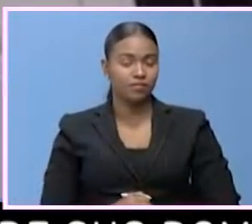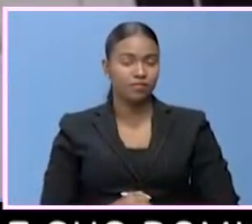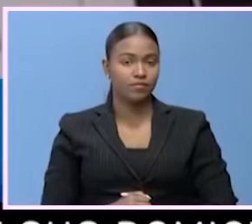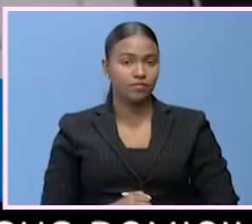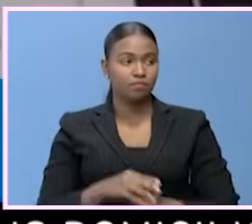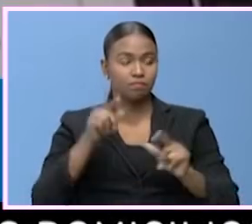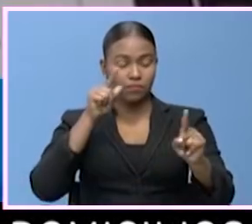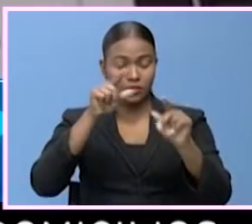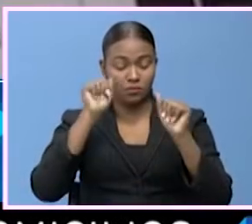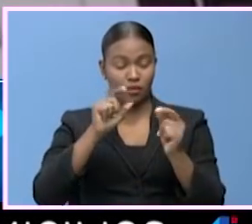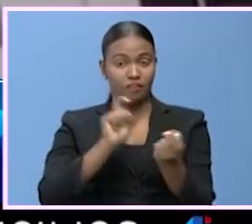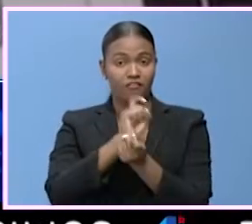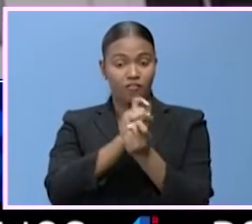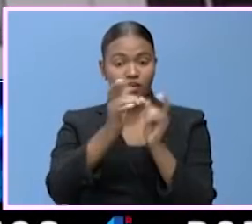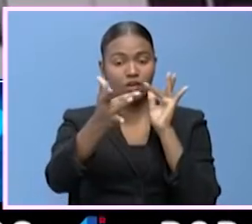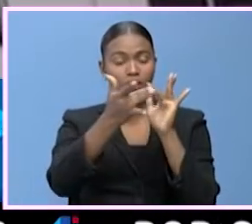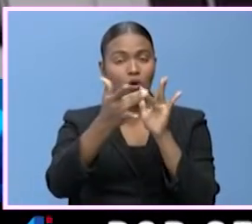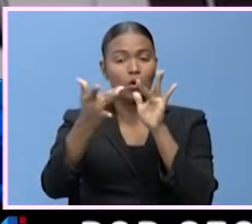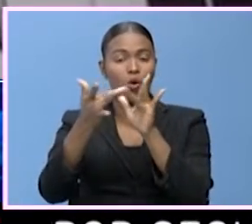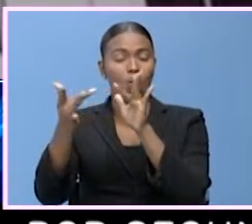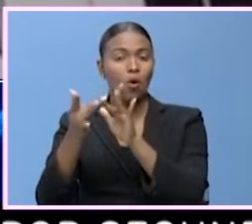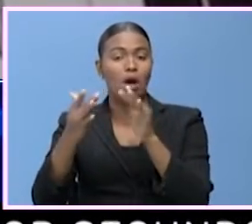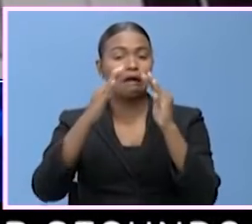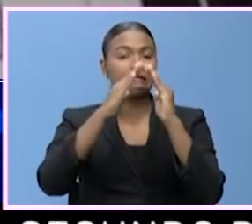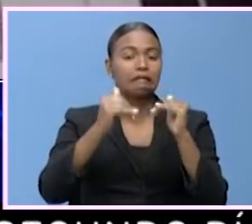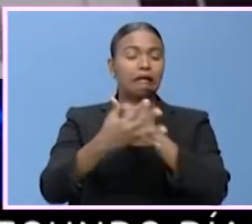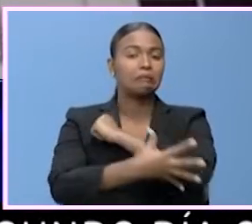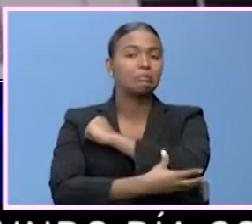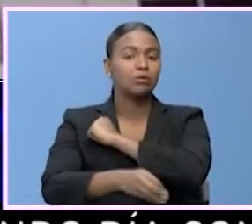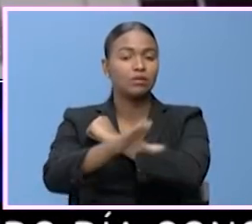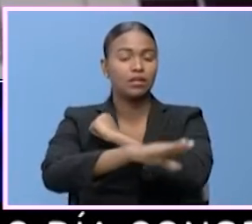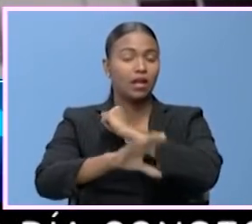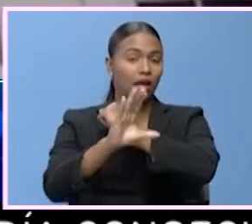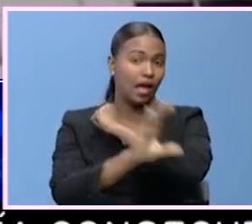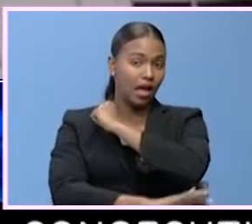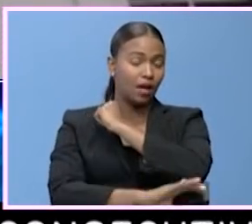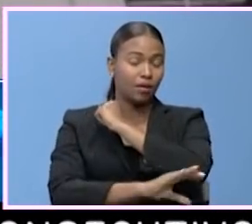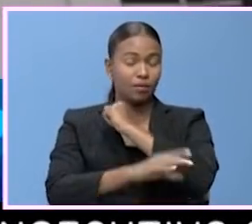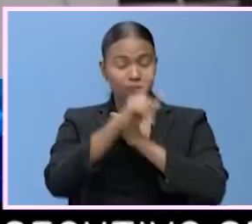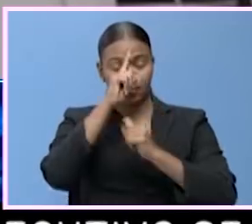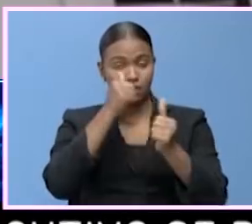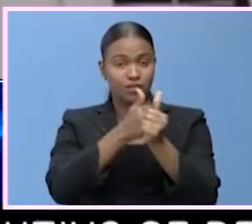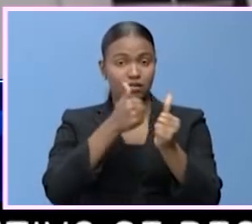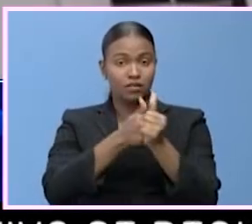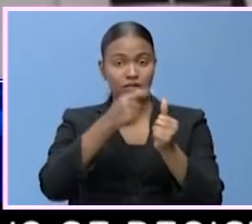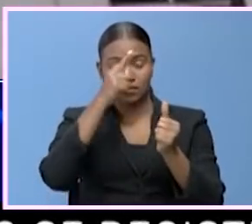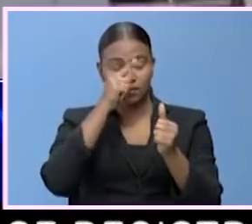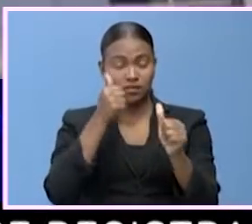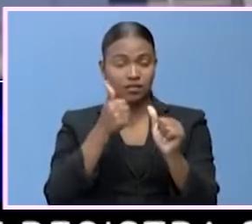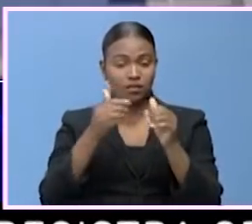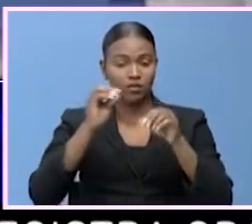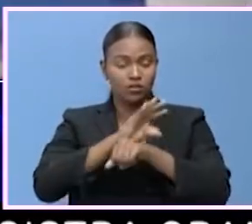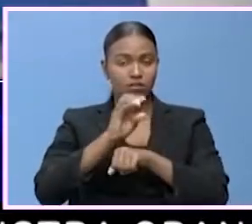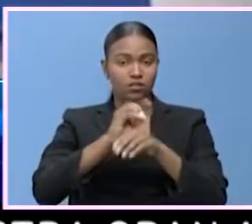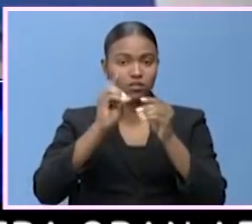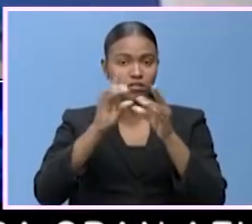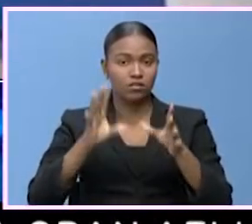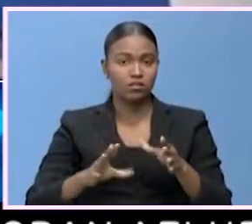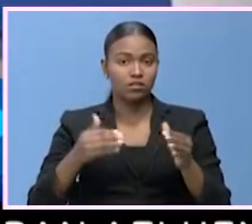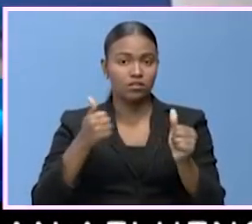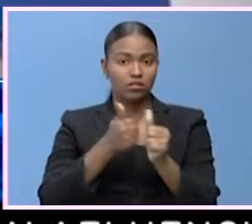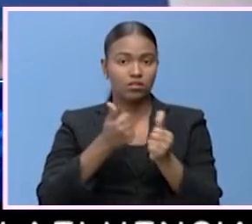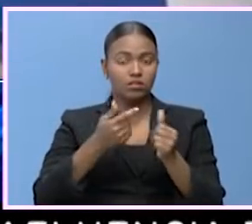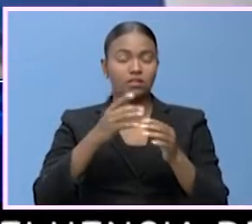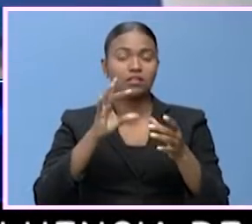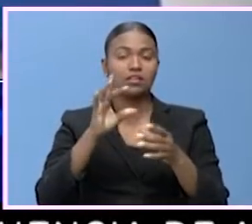Con el objetivo específico de conectar hogares pobres en zonas rurales y semiurbanas del país, el Consejo Directivo del Instituto Dominicano de